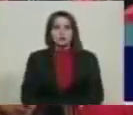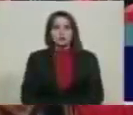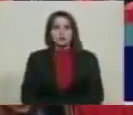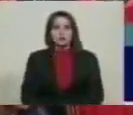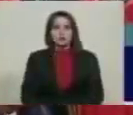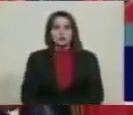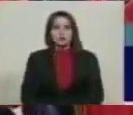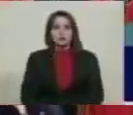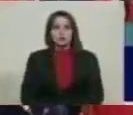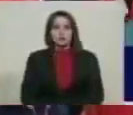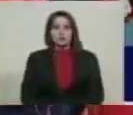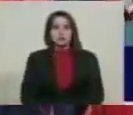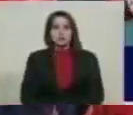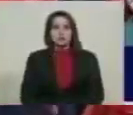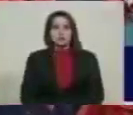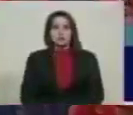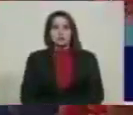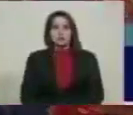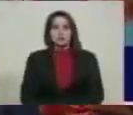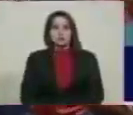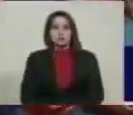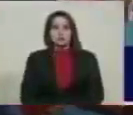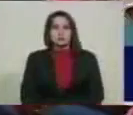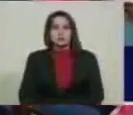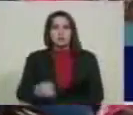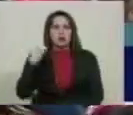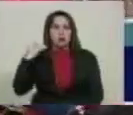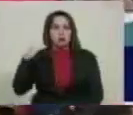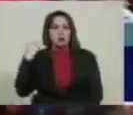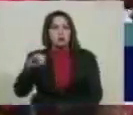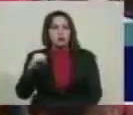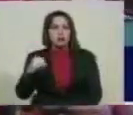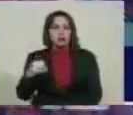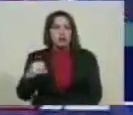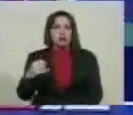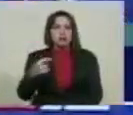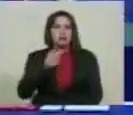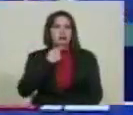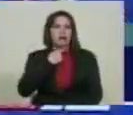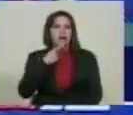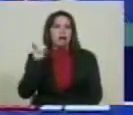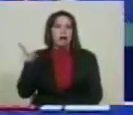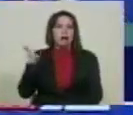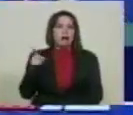Alguna izquierda cobarde que hay por ahí. No los voy a nombrar porque se alegran.